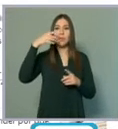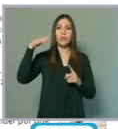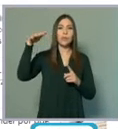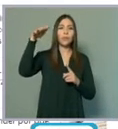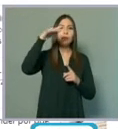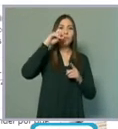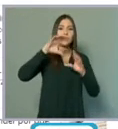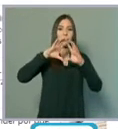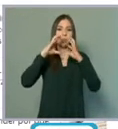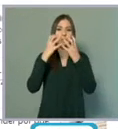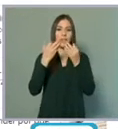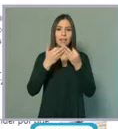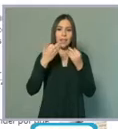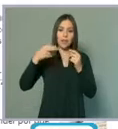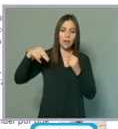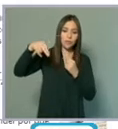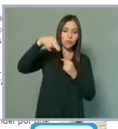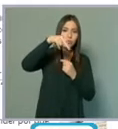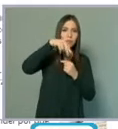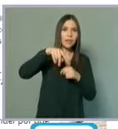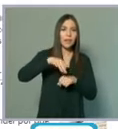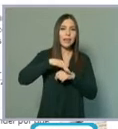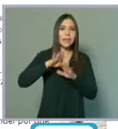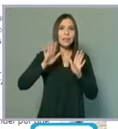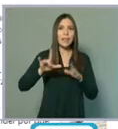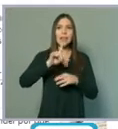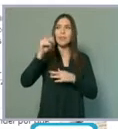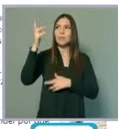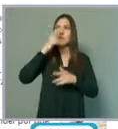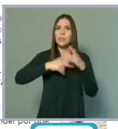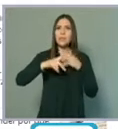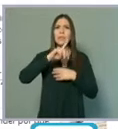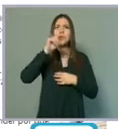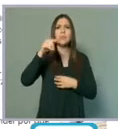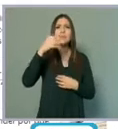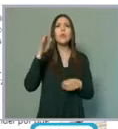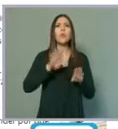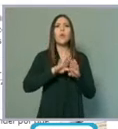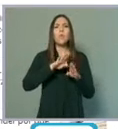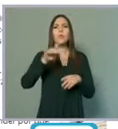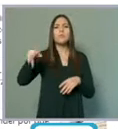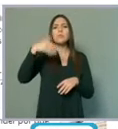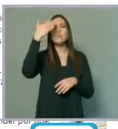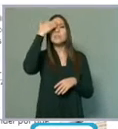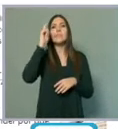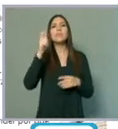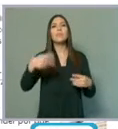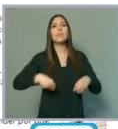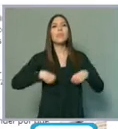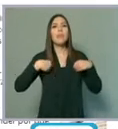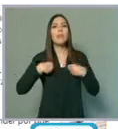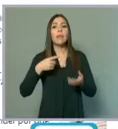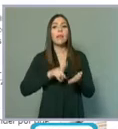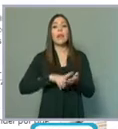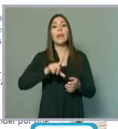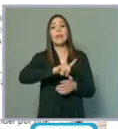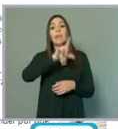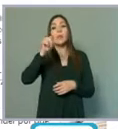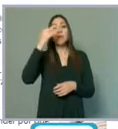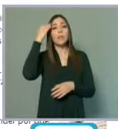Tierra. Y bueno, supimos hasta casi 40 años después que había fallecido en un accidente pues bastante